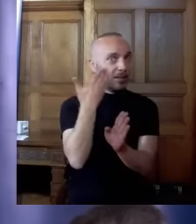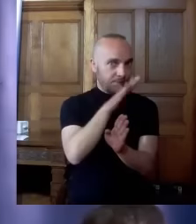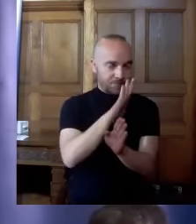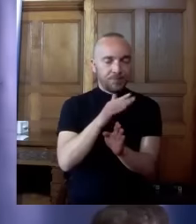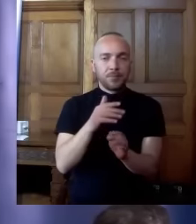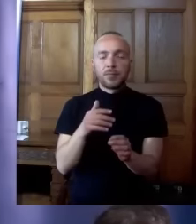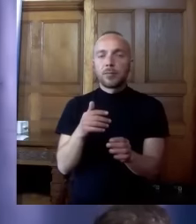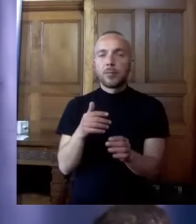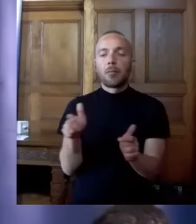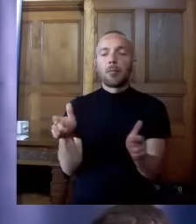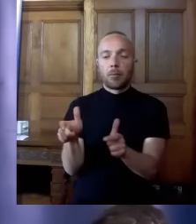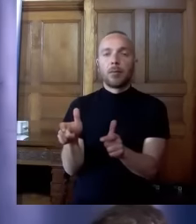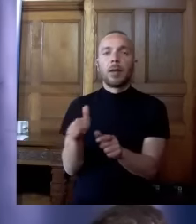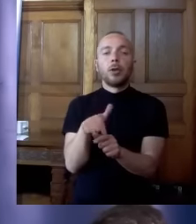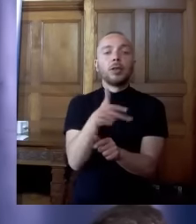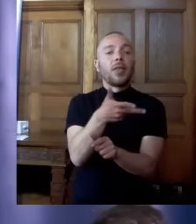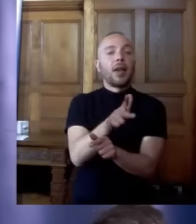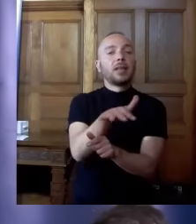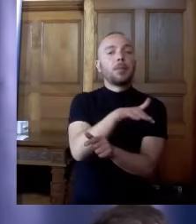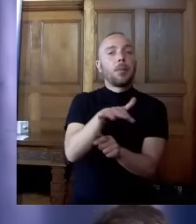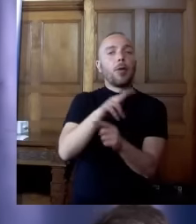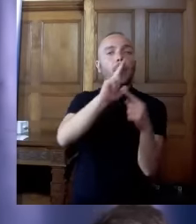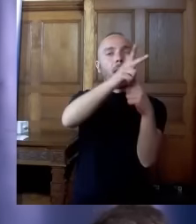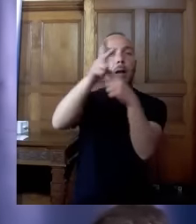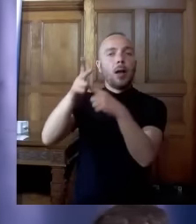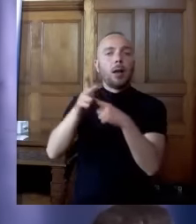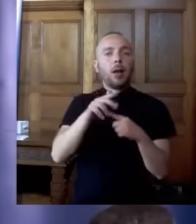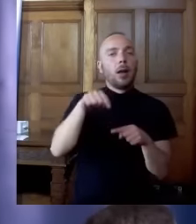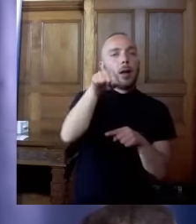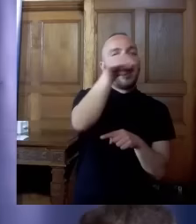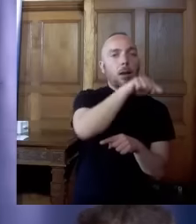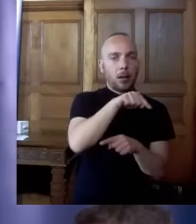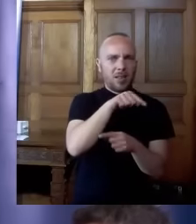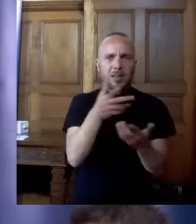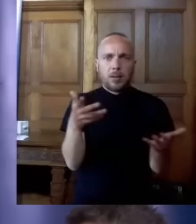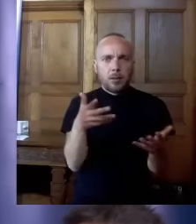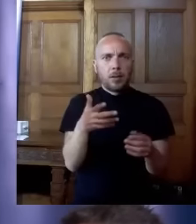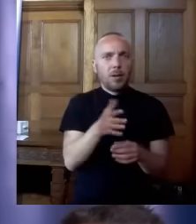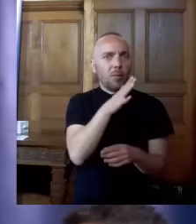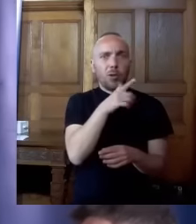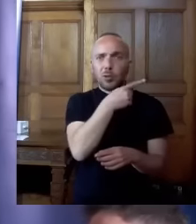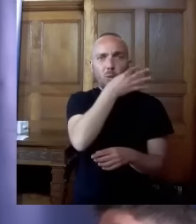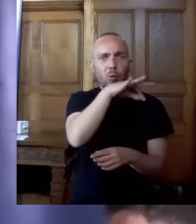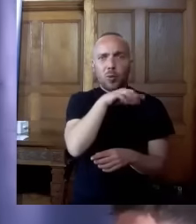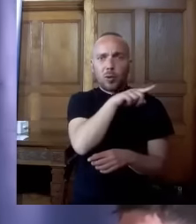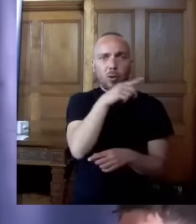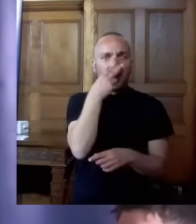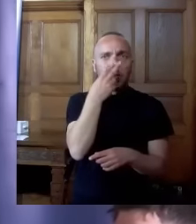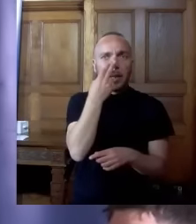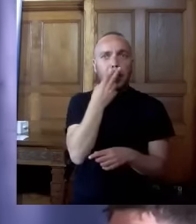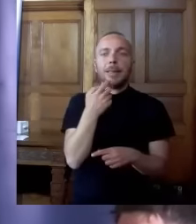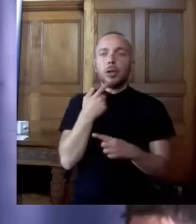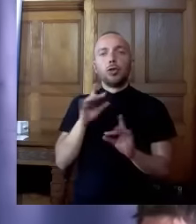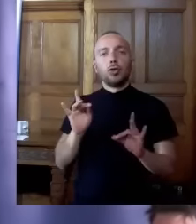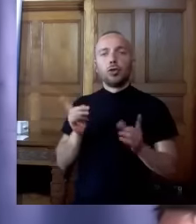para dejar espacio para construir un parque eólico en azac este es el único motivo por el cual al mismo tiempo que intentan decir